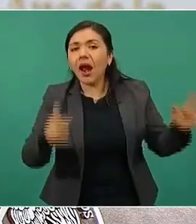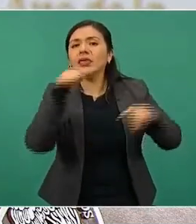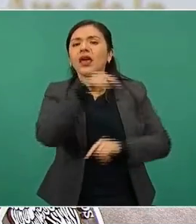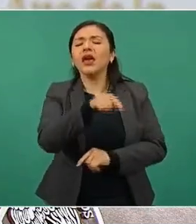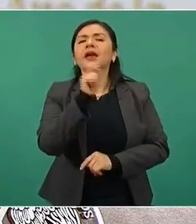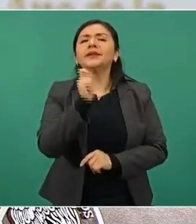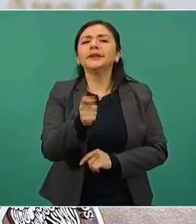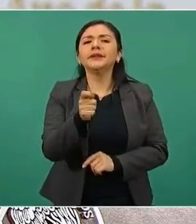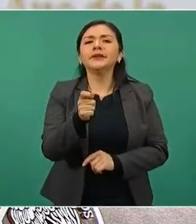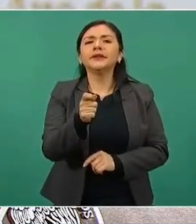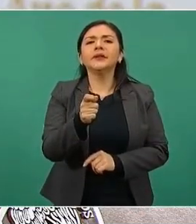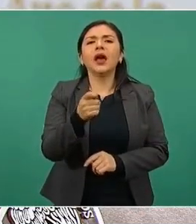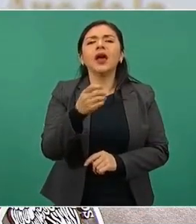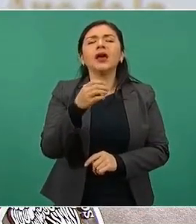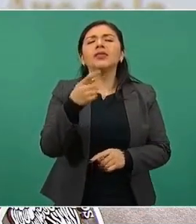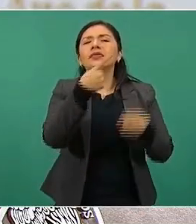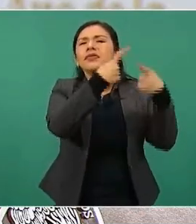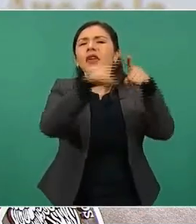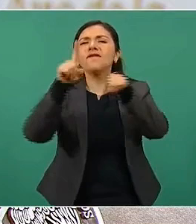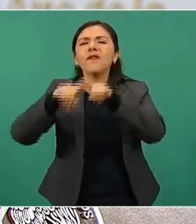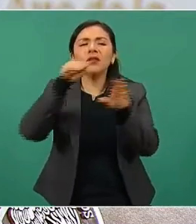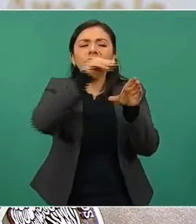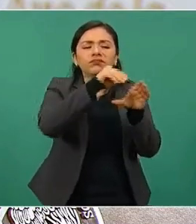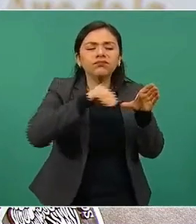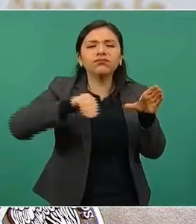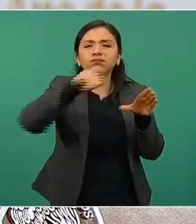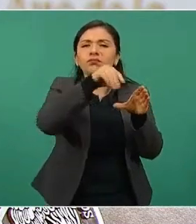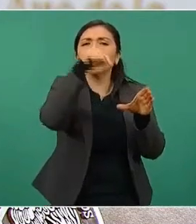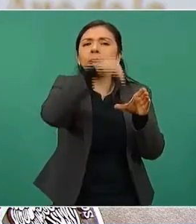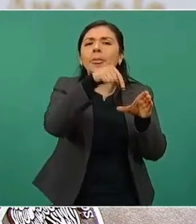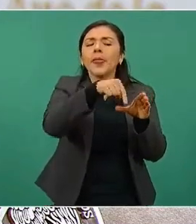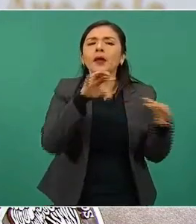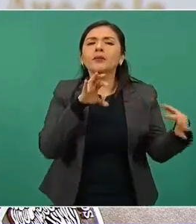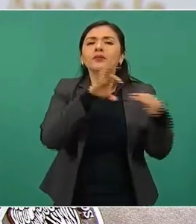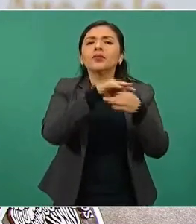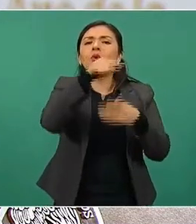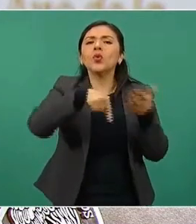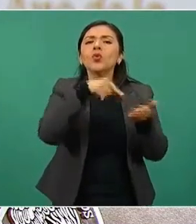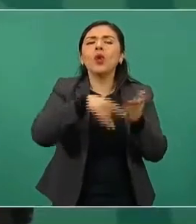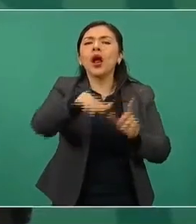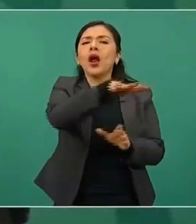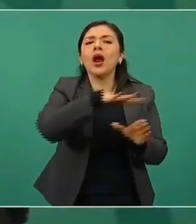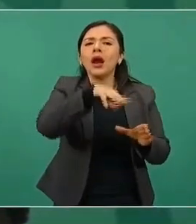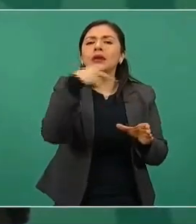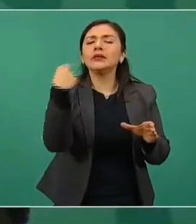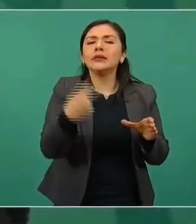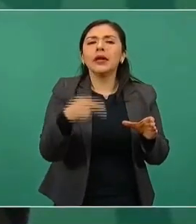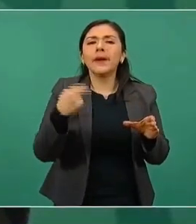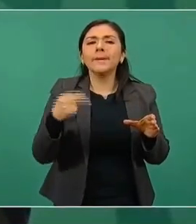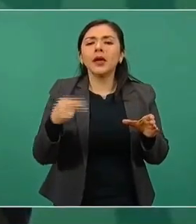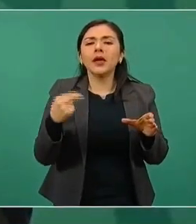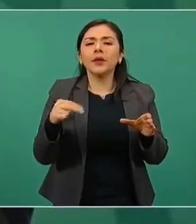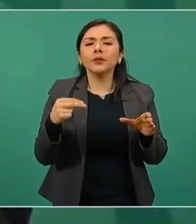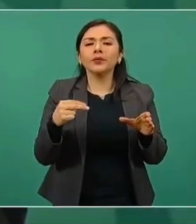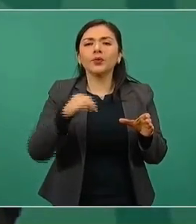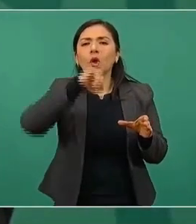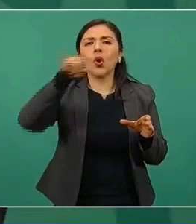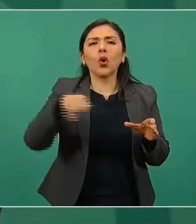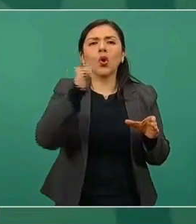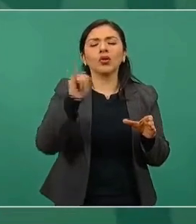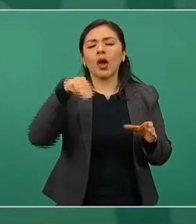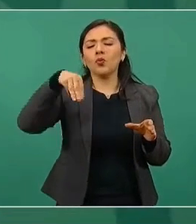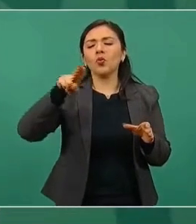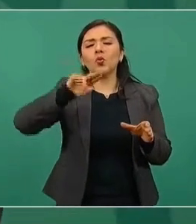conjunto de campos que están ubicados en el complejo que se le denominó J.